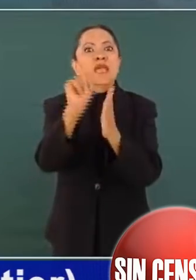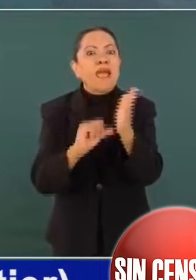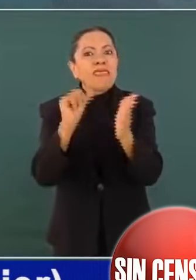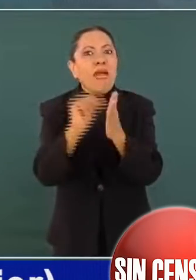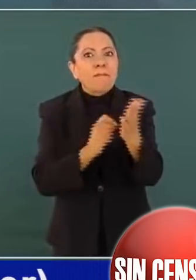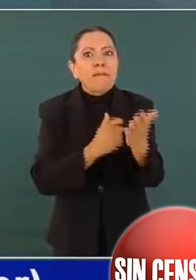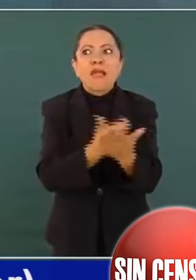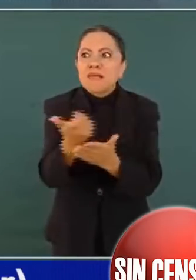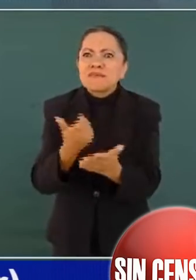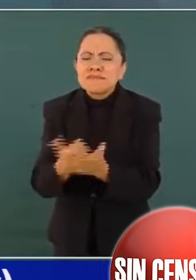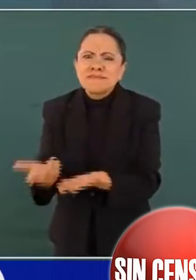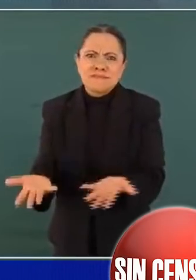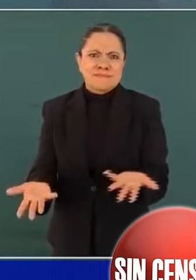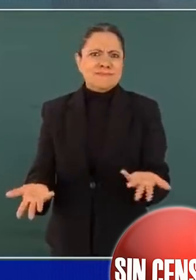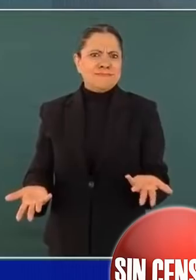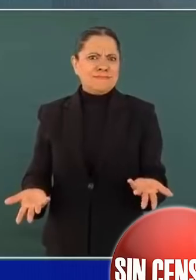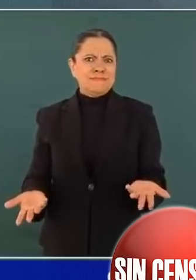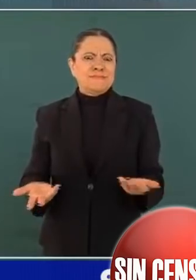mensuales,